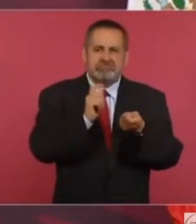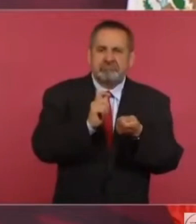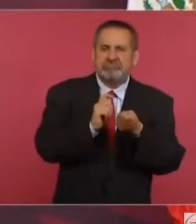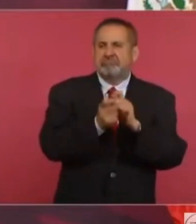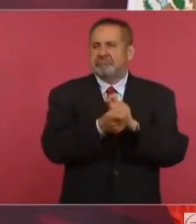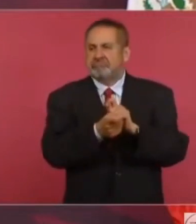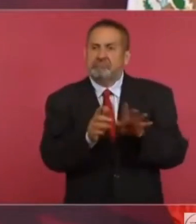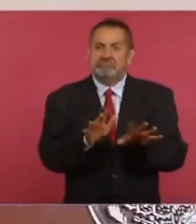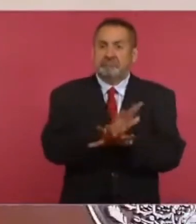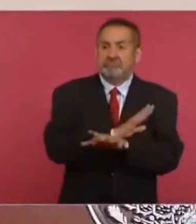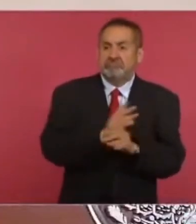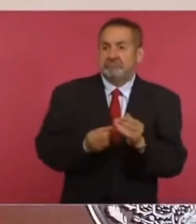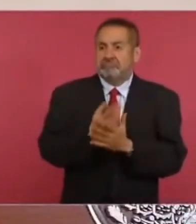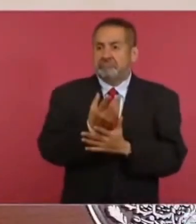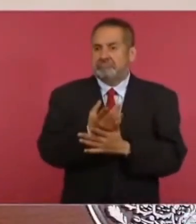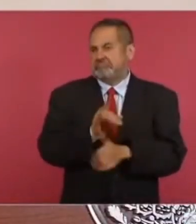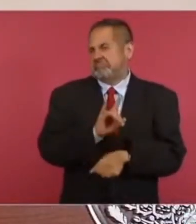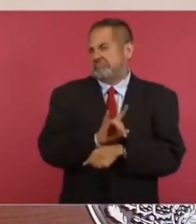simulada,